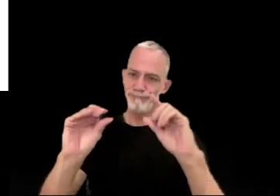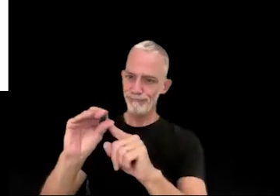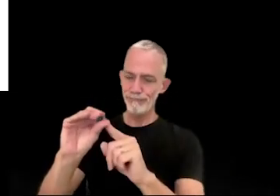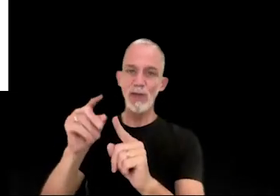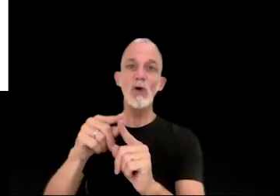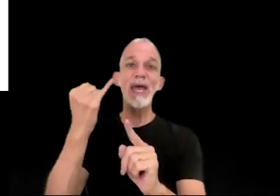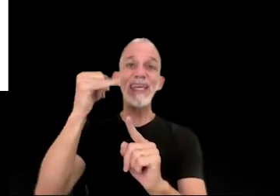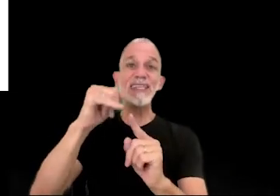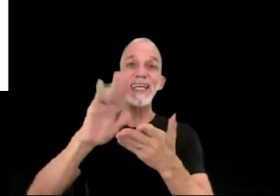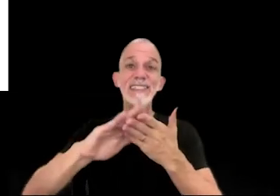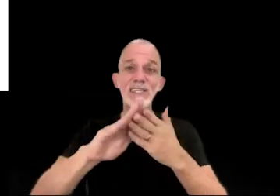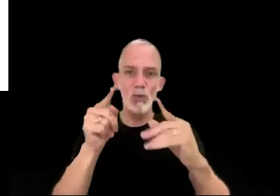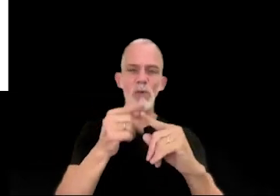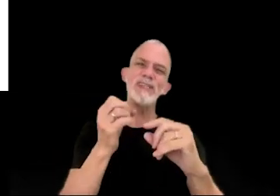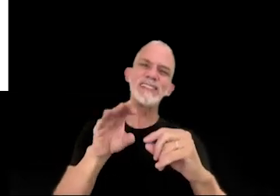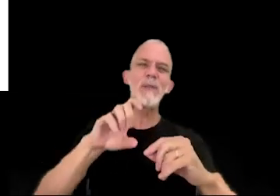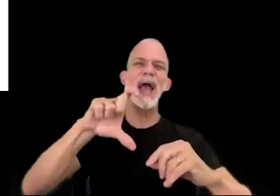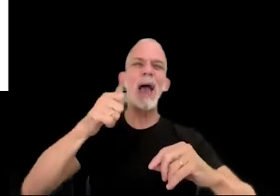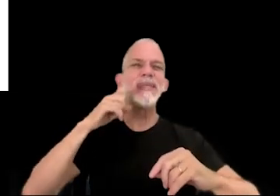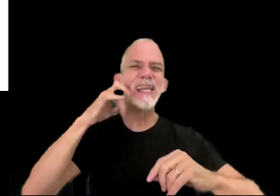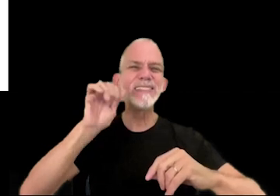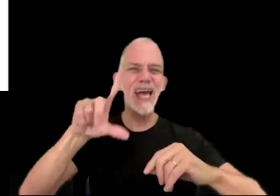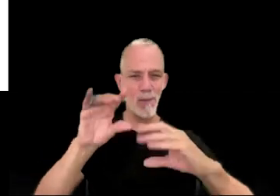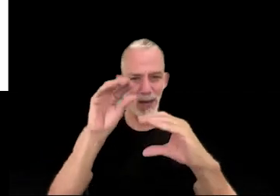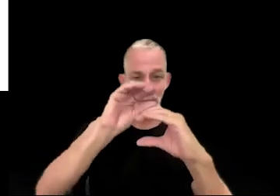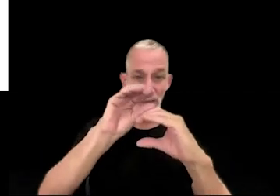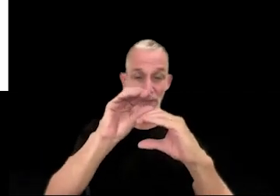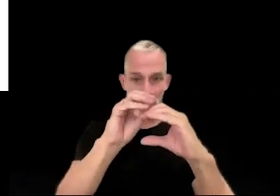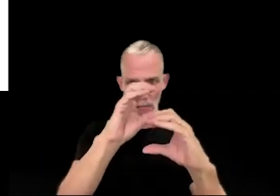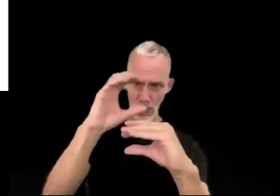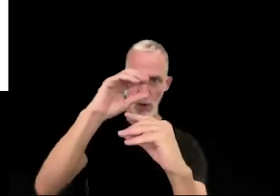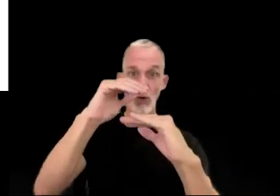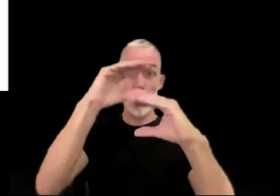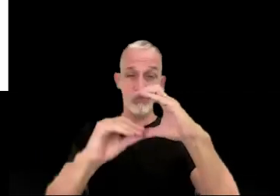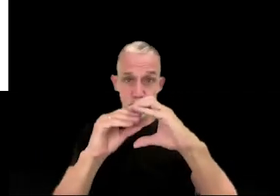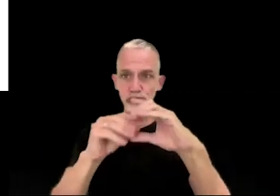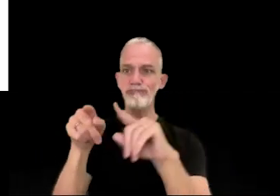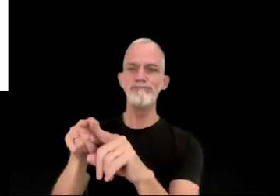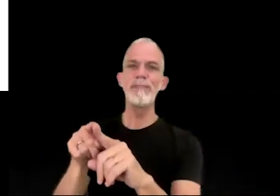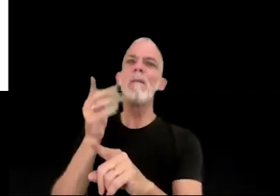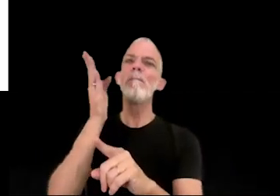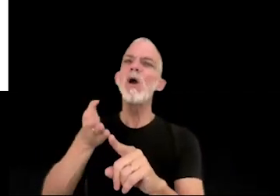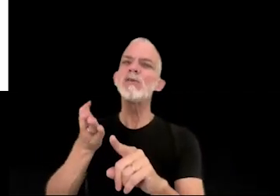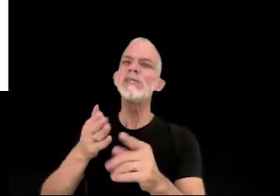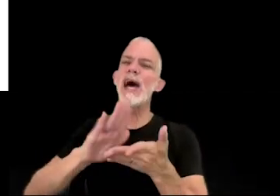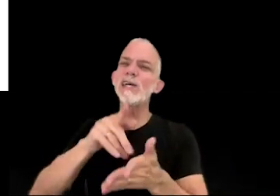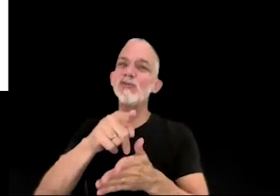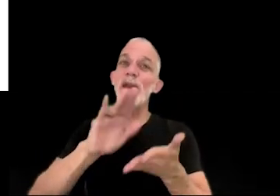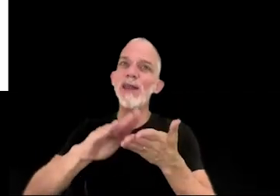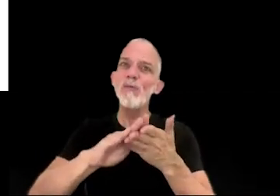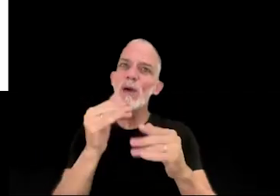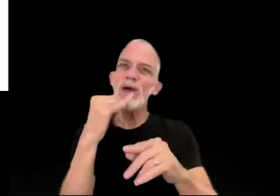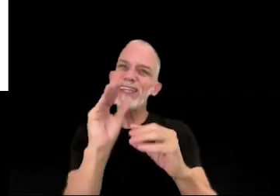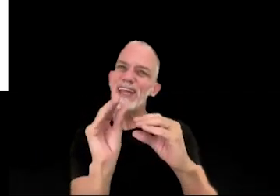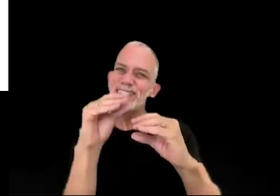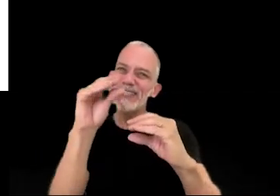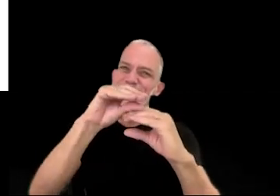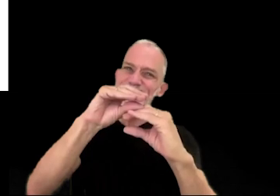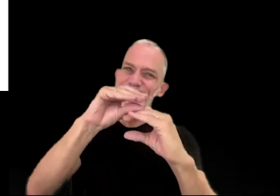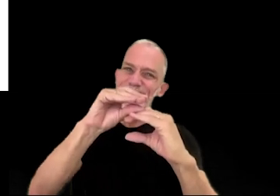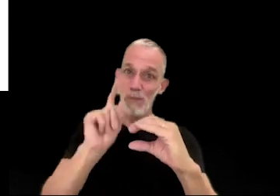que se denominan capitalizables. La condonación es porcentual sobre esos nuevos intereses